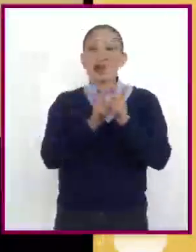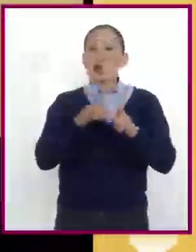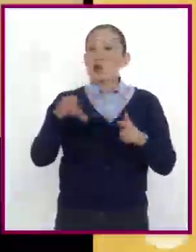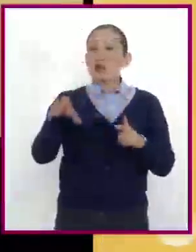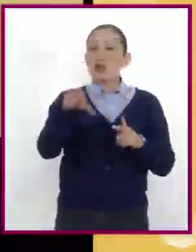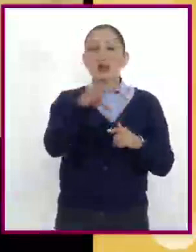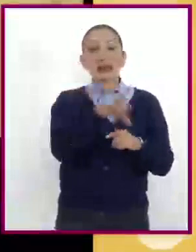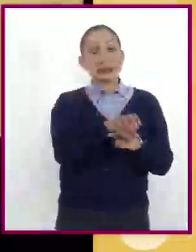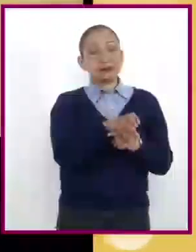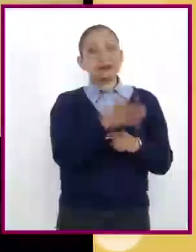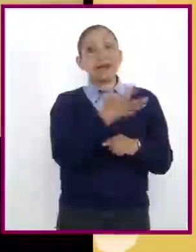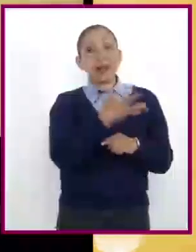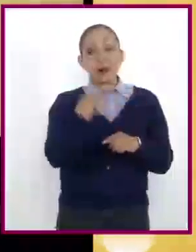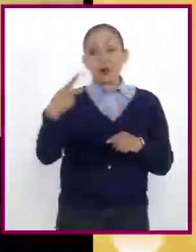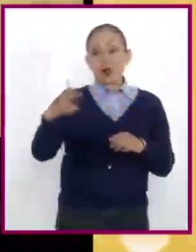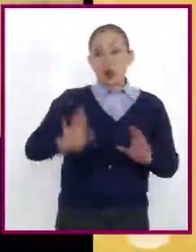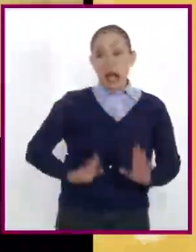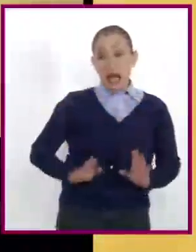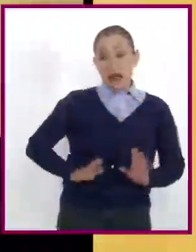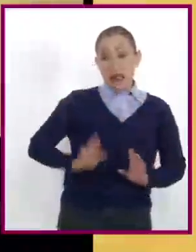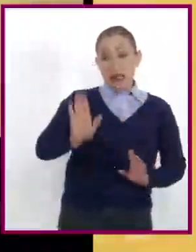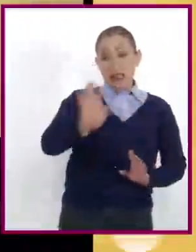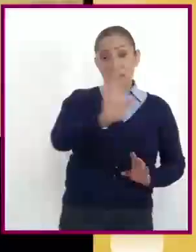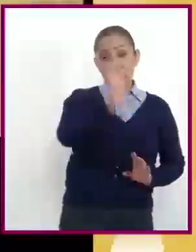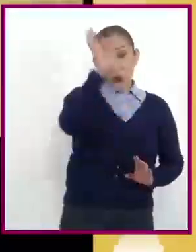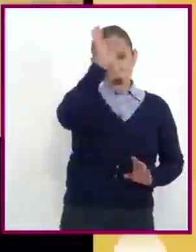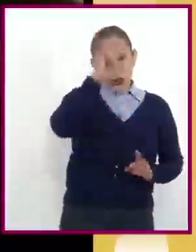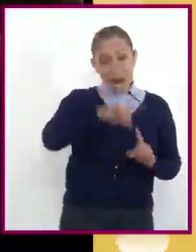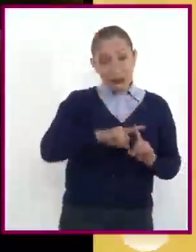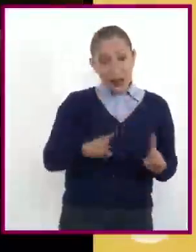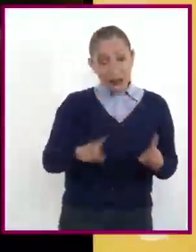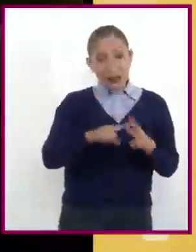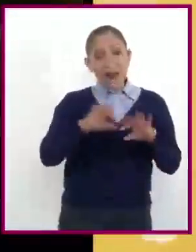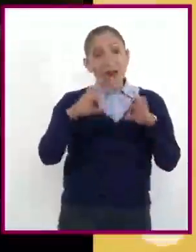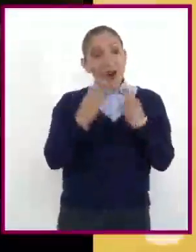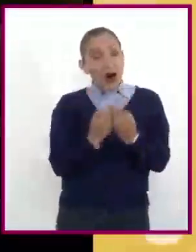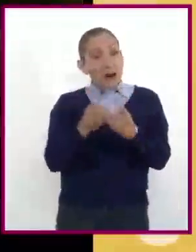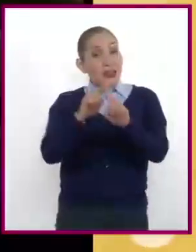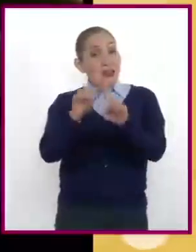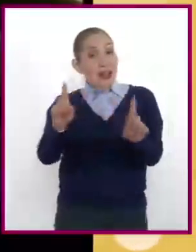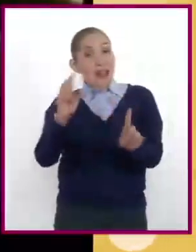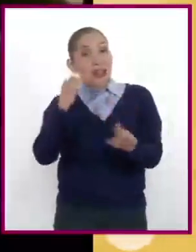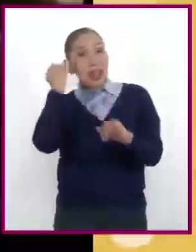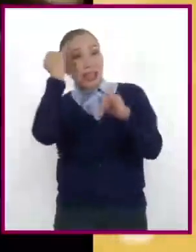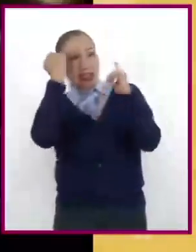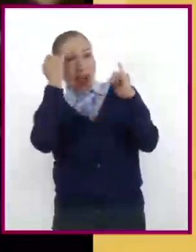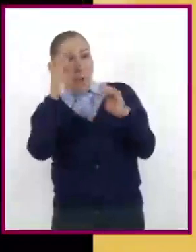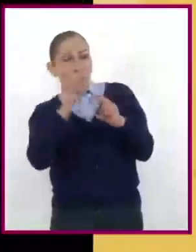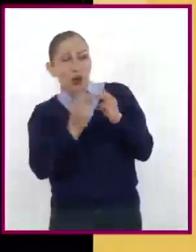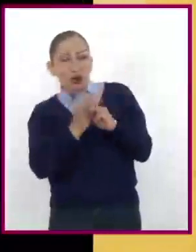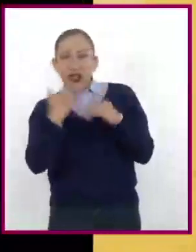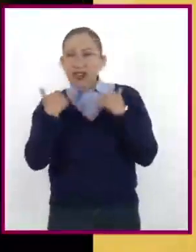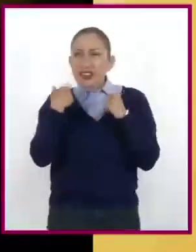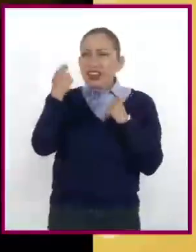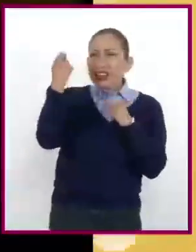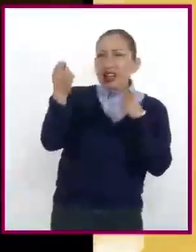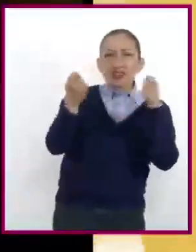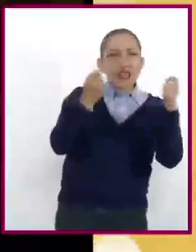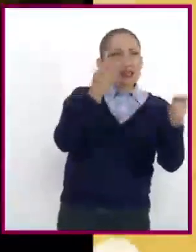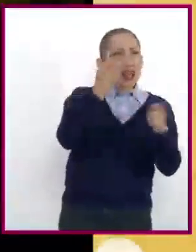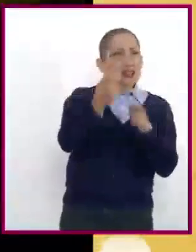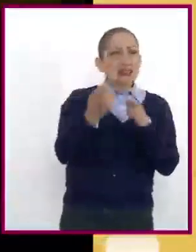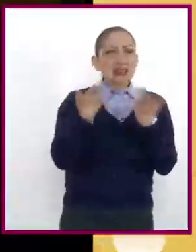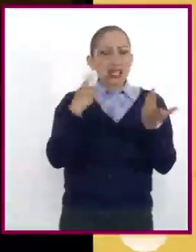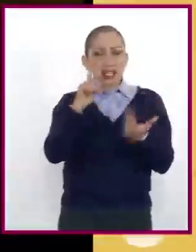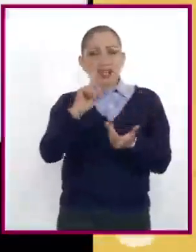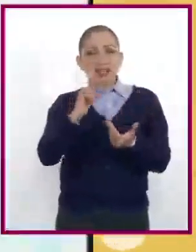sociales. Tenemos características culturales diferentes, formas distintas de ver el mundo y de entender el significado de la